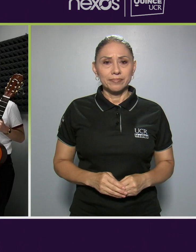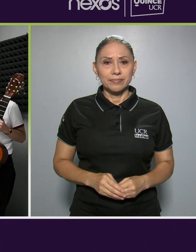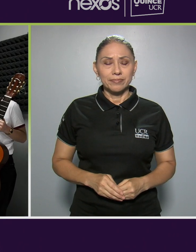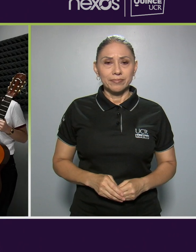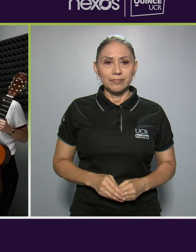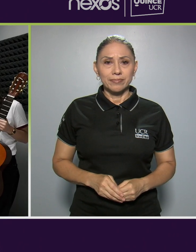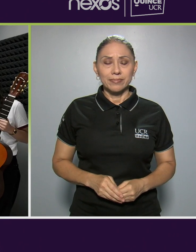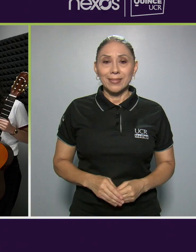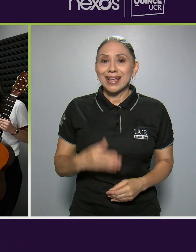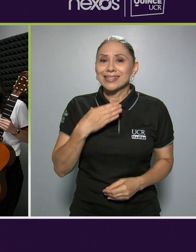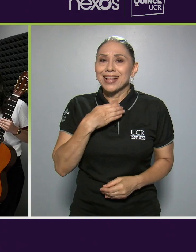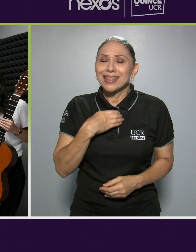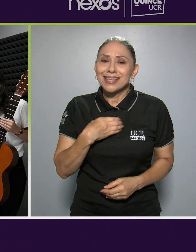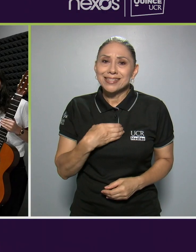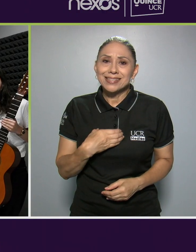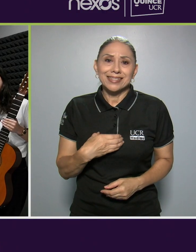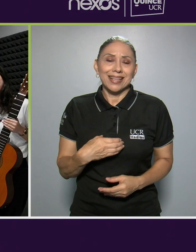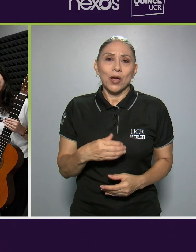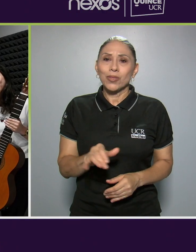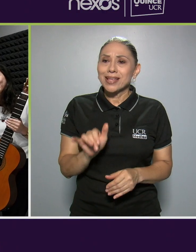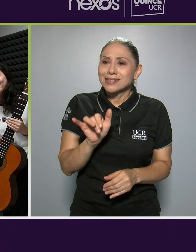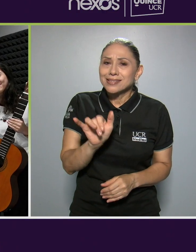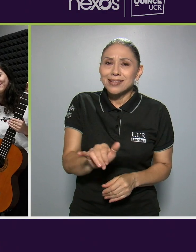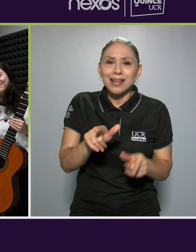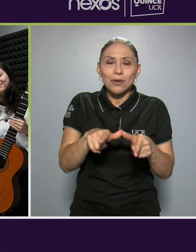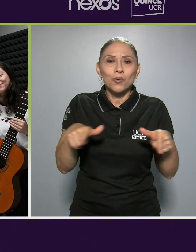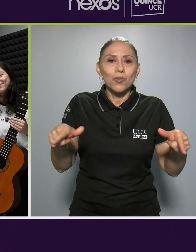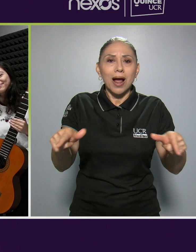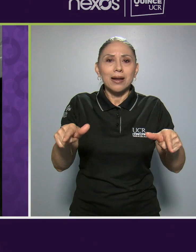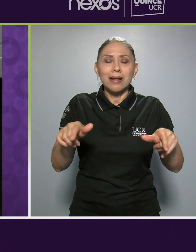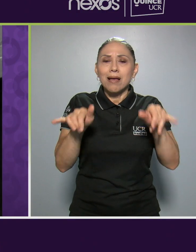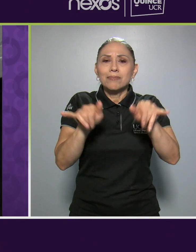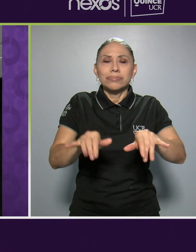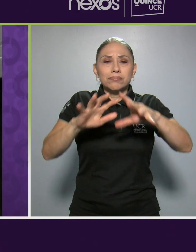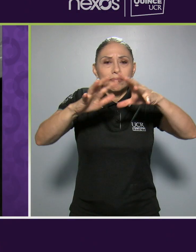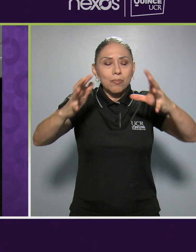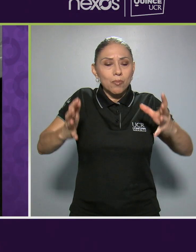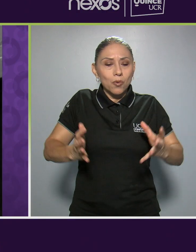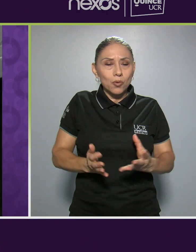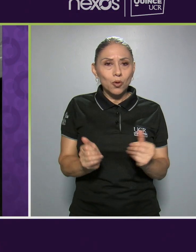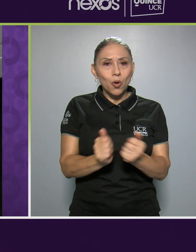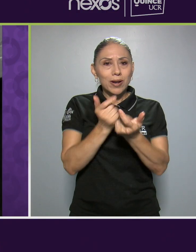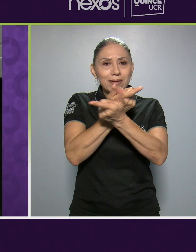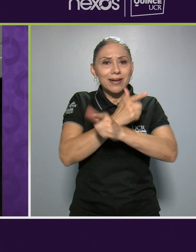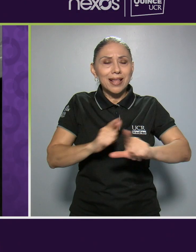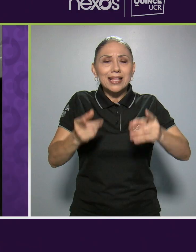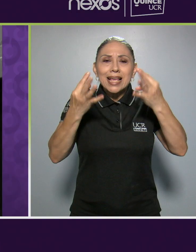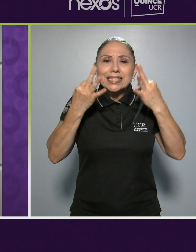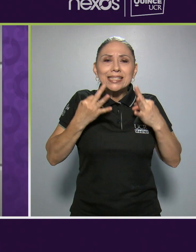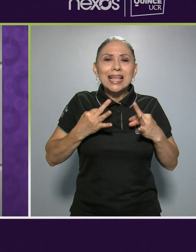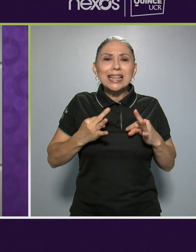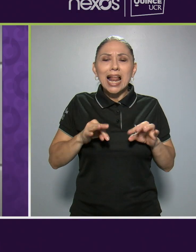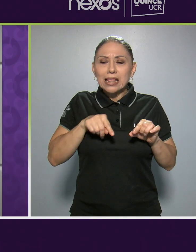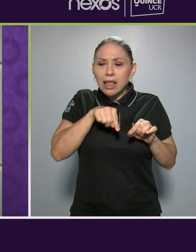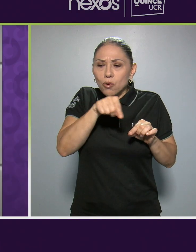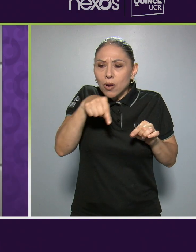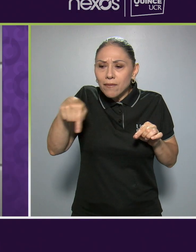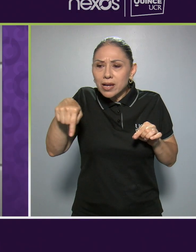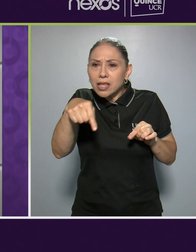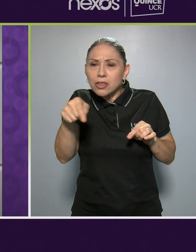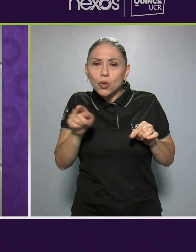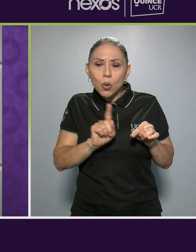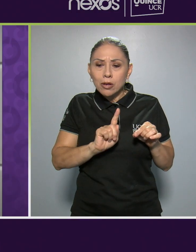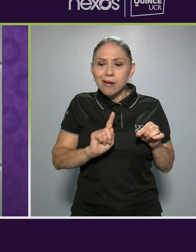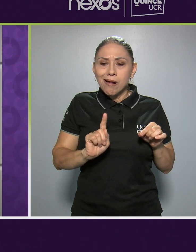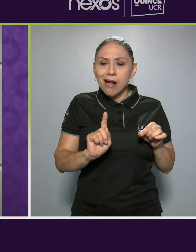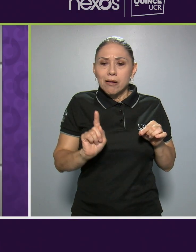Es el deseo de ser en un lugar y de estar en el mundo en libertad. Se trata de caminar por el laberinto, saltando